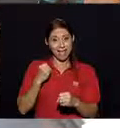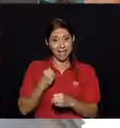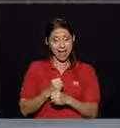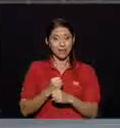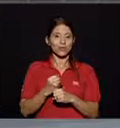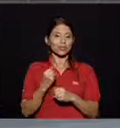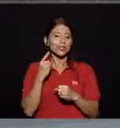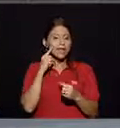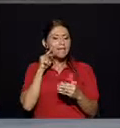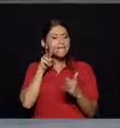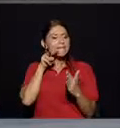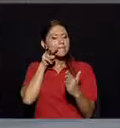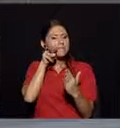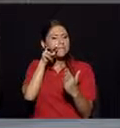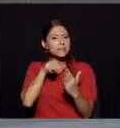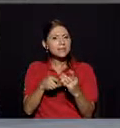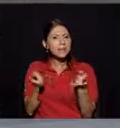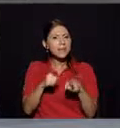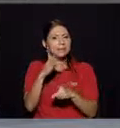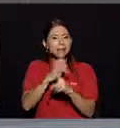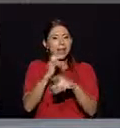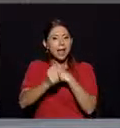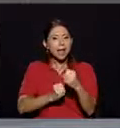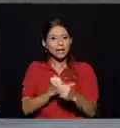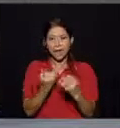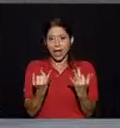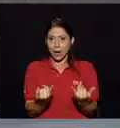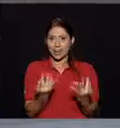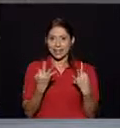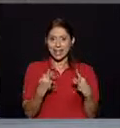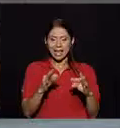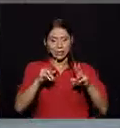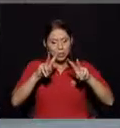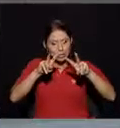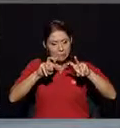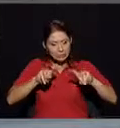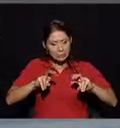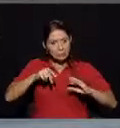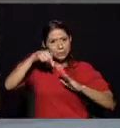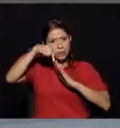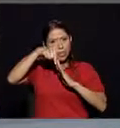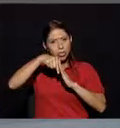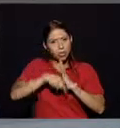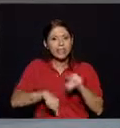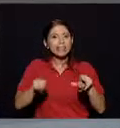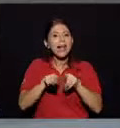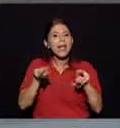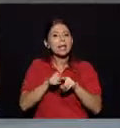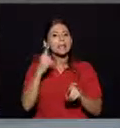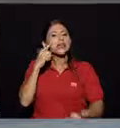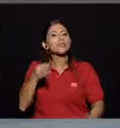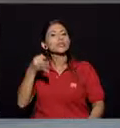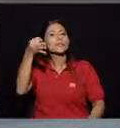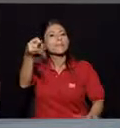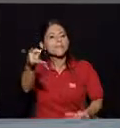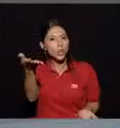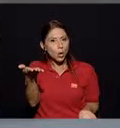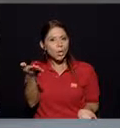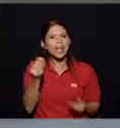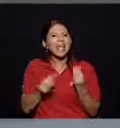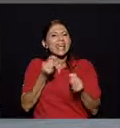estamos tratando también de profundizar, analizar más y también avanzar, hacer prospección, qué se espera, por ejemplo, en